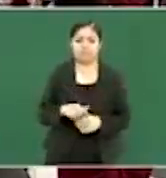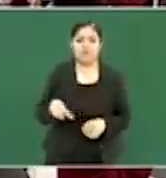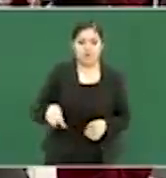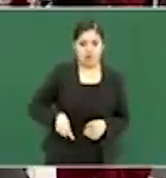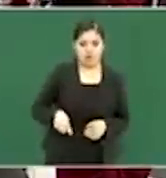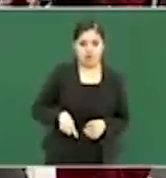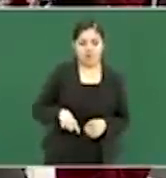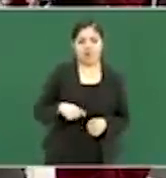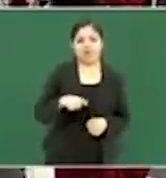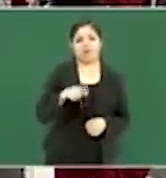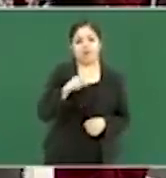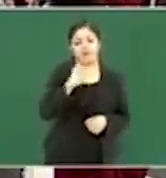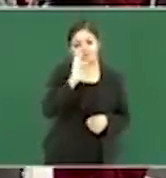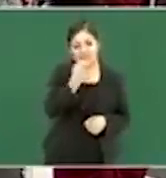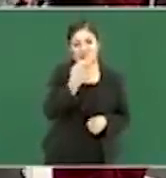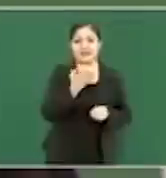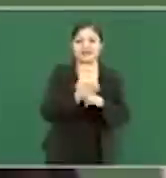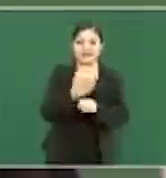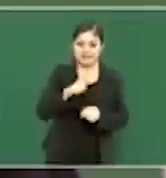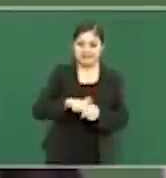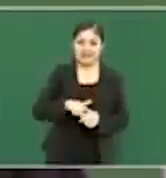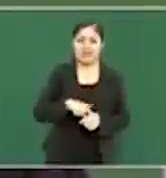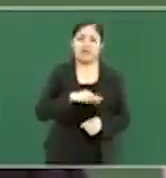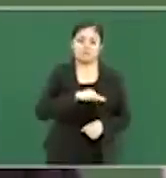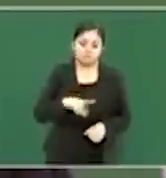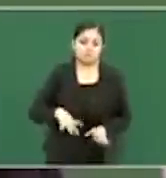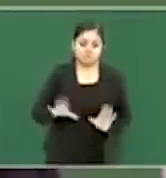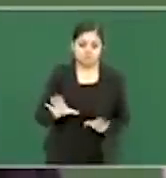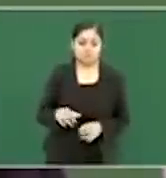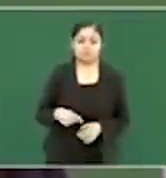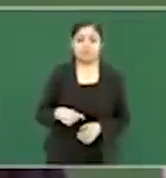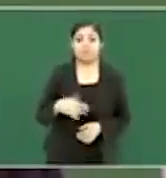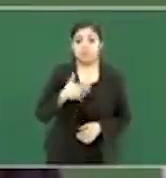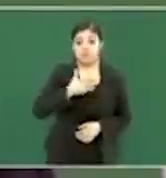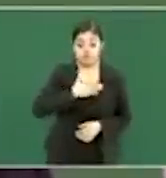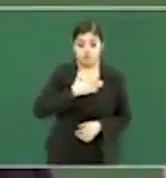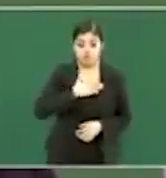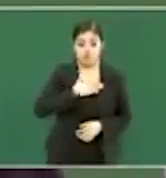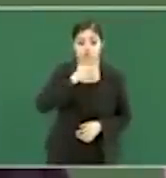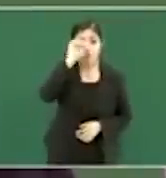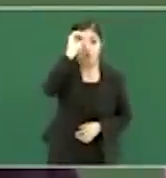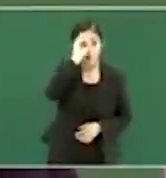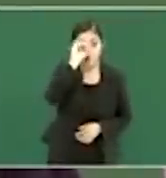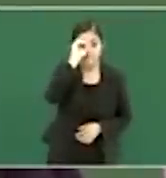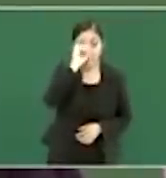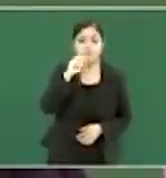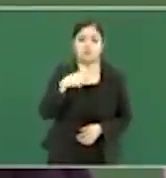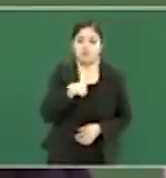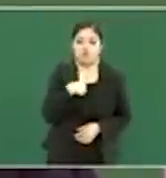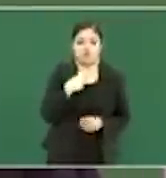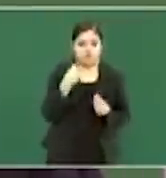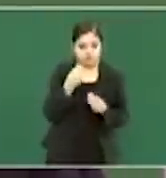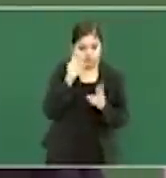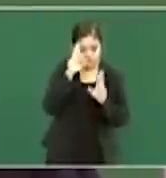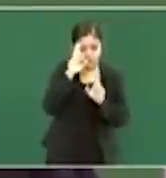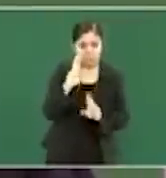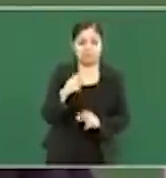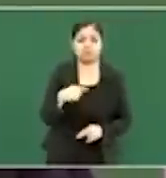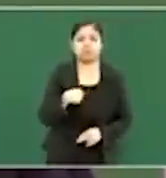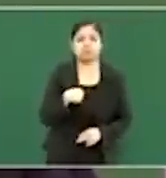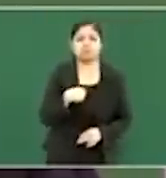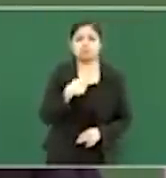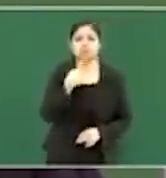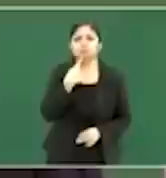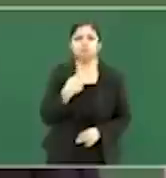asunto del Poder Legislativo. Mi opinión respetuosa es de que ya no